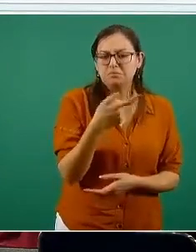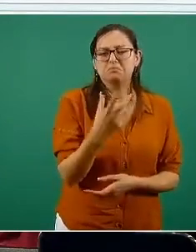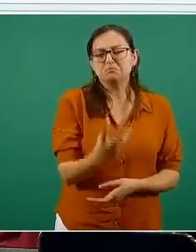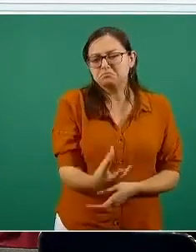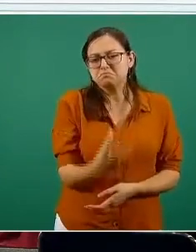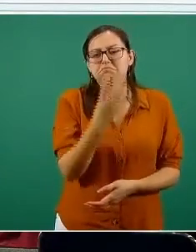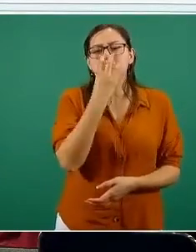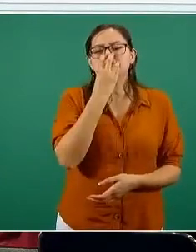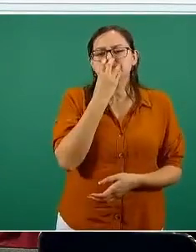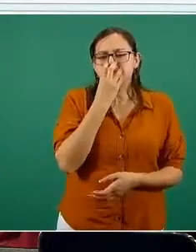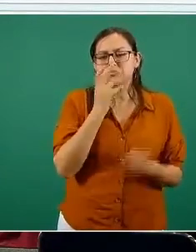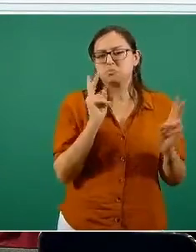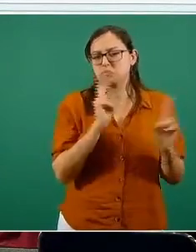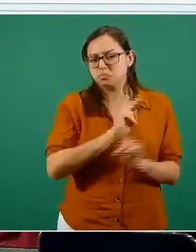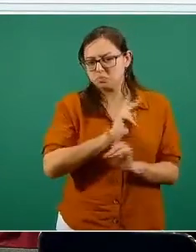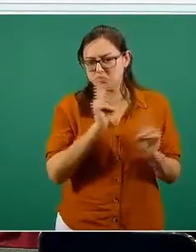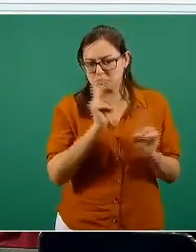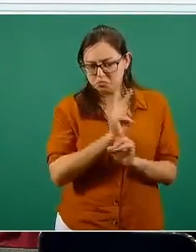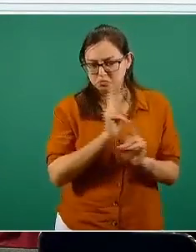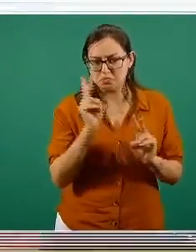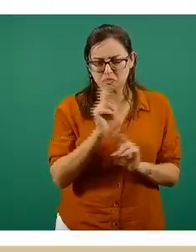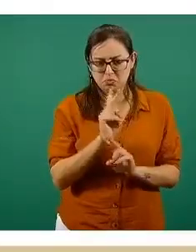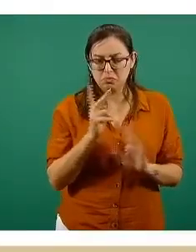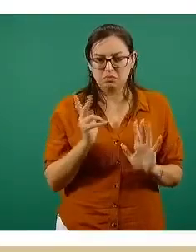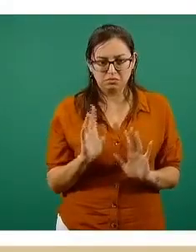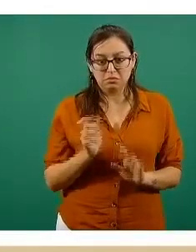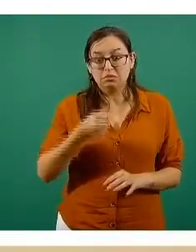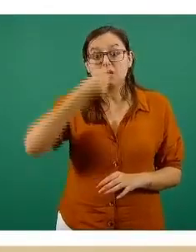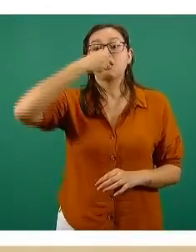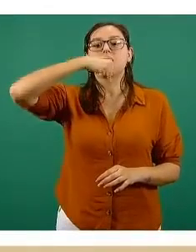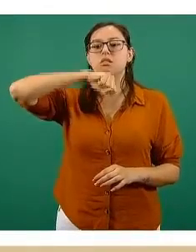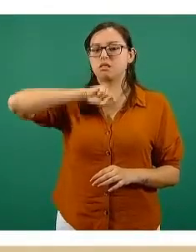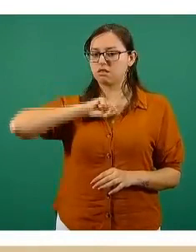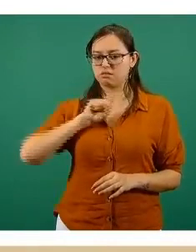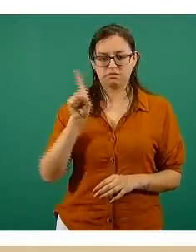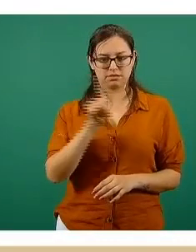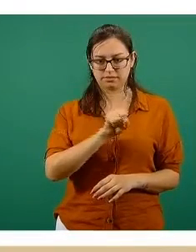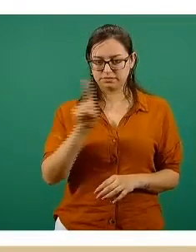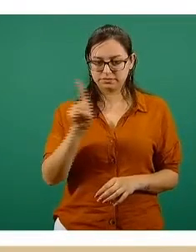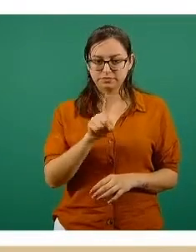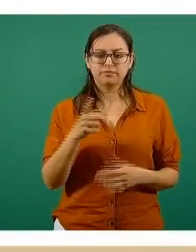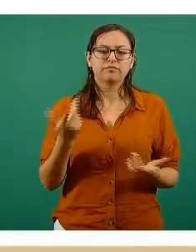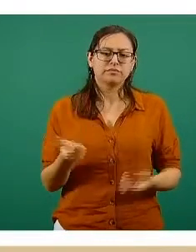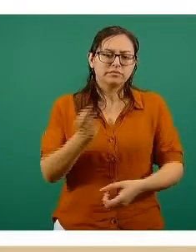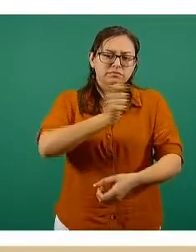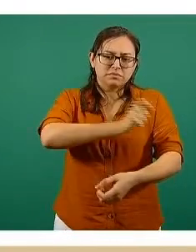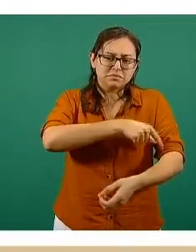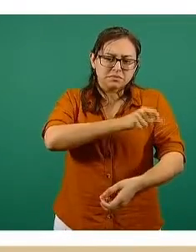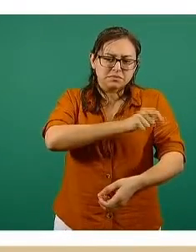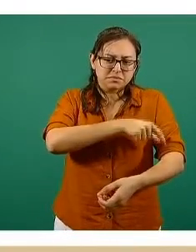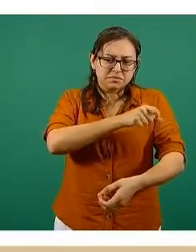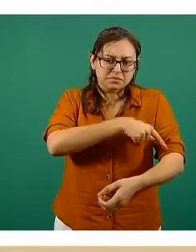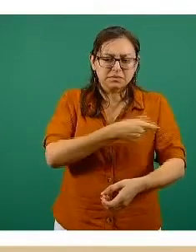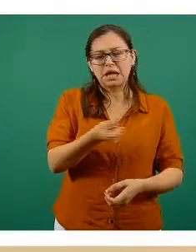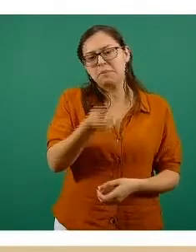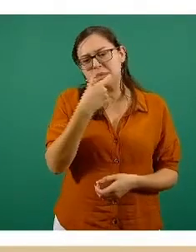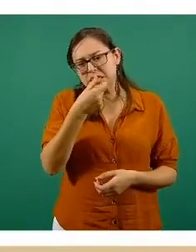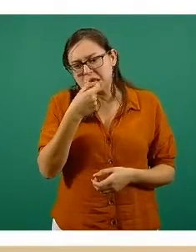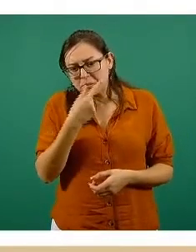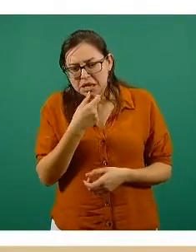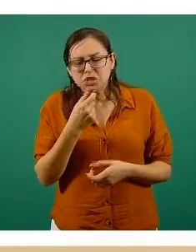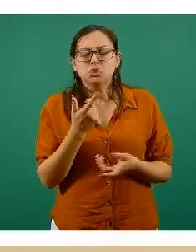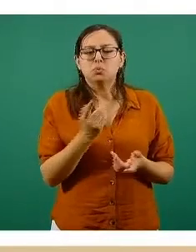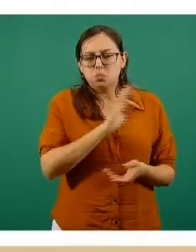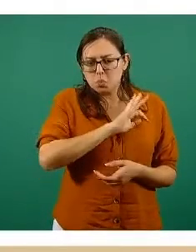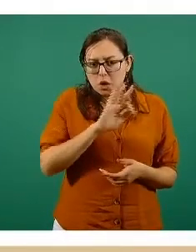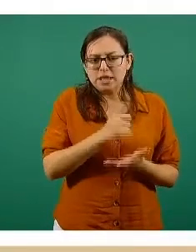ellos seguramente con oxígeno suplementario, pero no de manera invasiva, y hidratación y una serie de tratamientos que se han demostrado